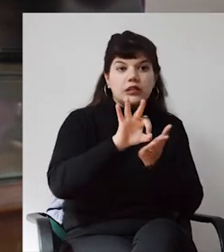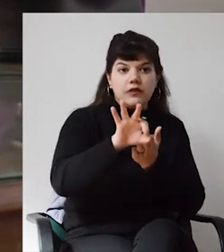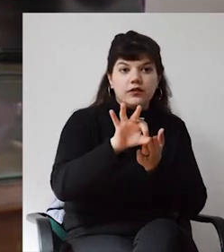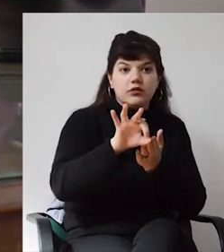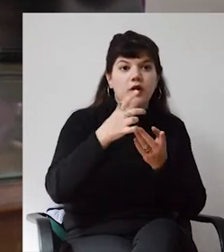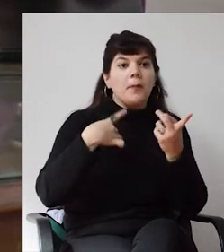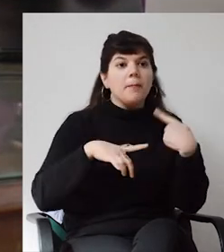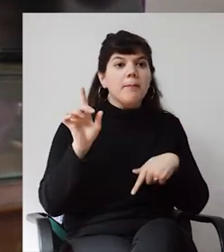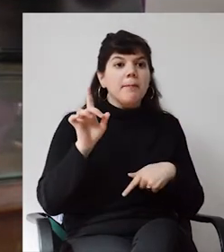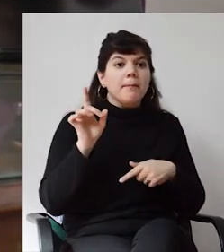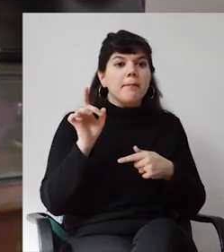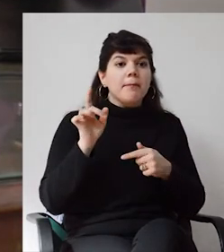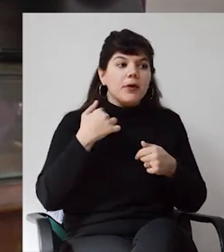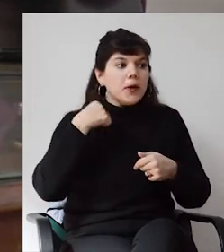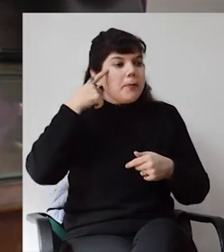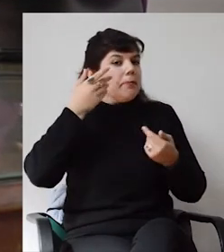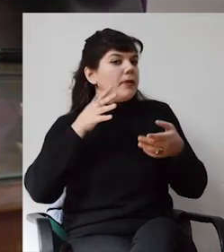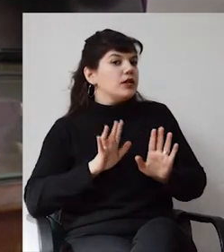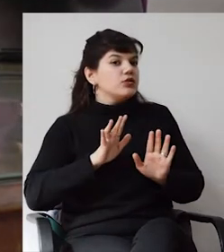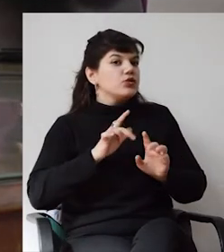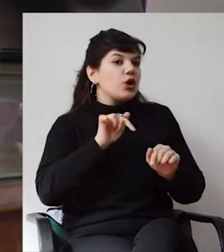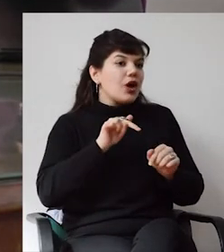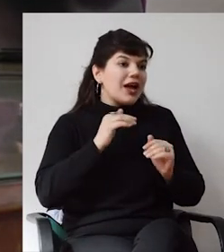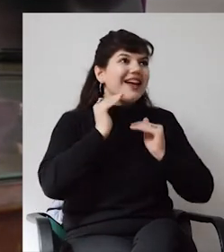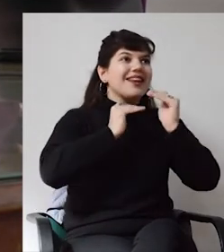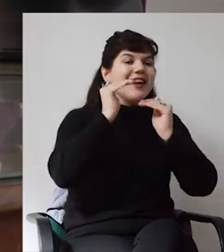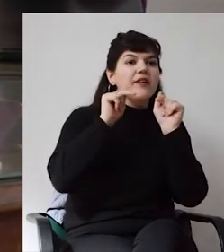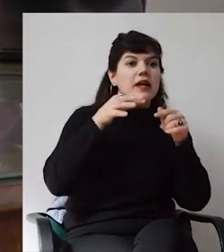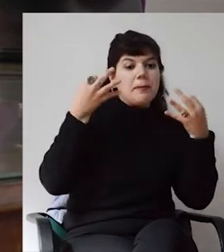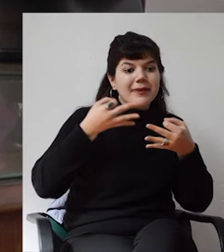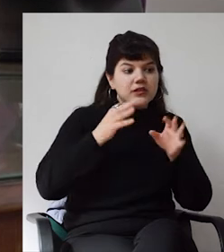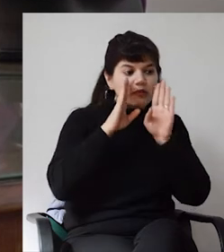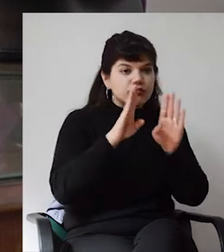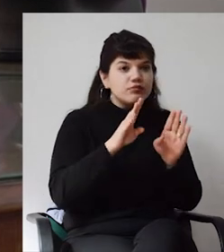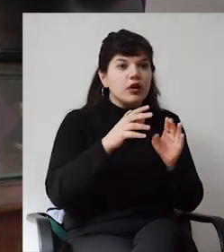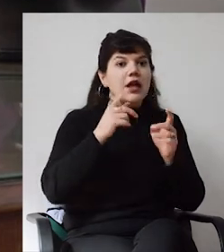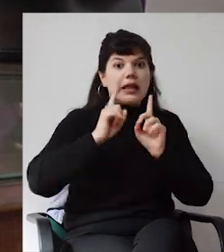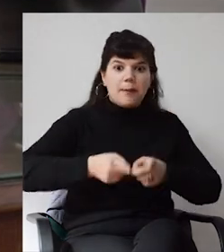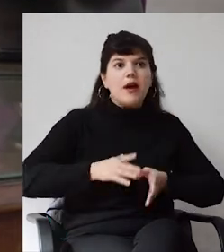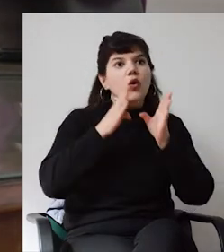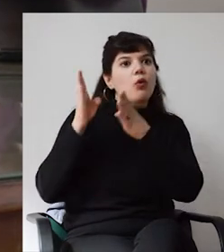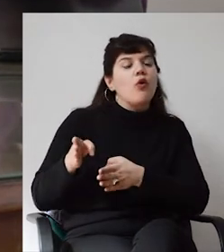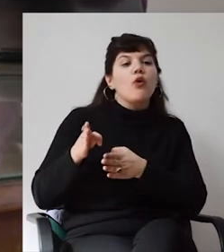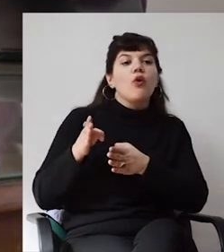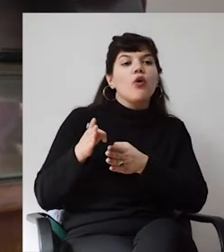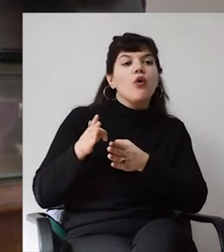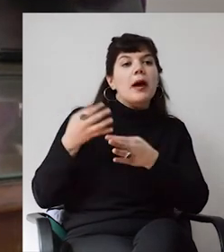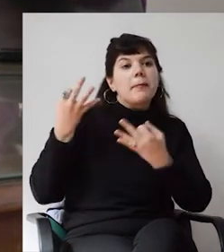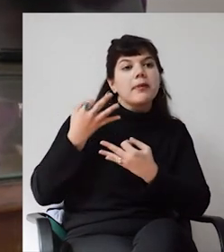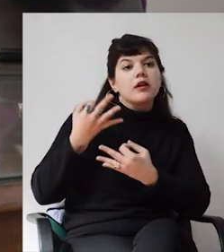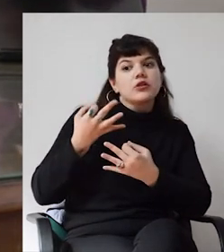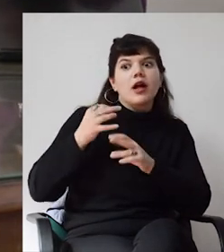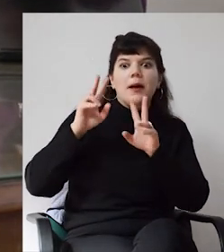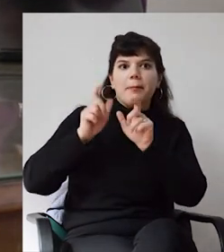técnico-administrativo y de servicios. Pero desde mi punto de vista necesitamos que ese nivel de especialización, así como el nivel de especialización de